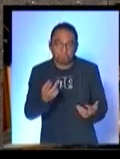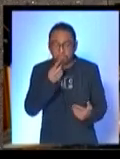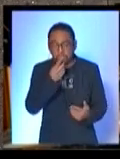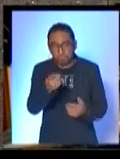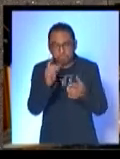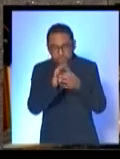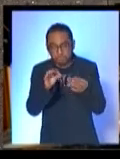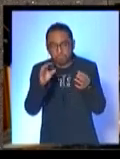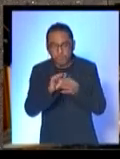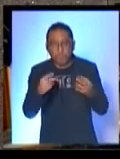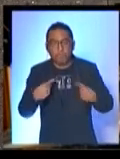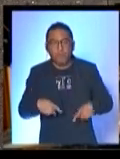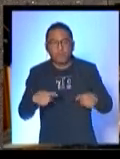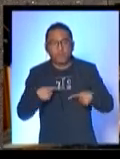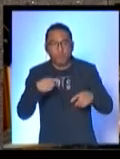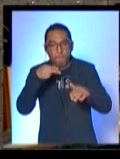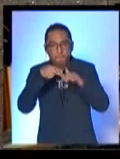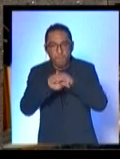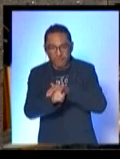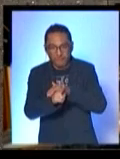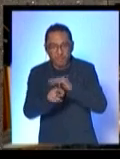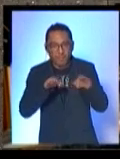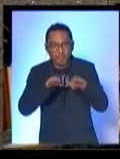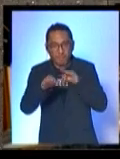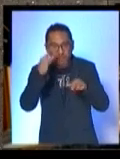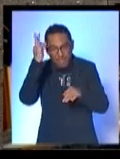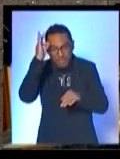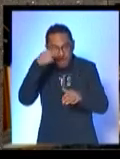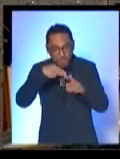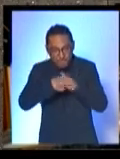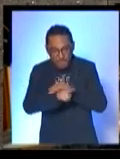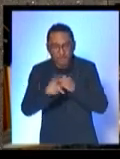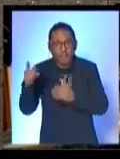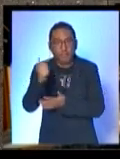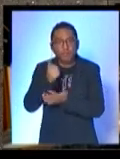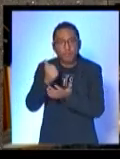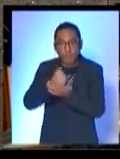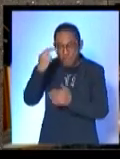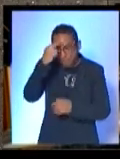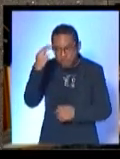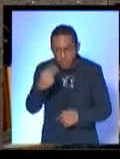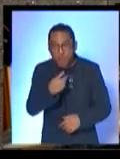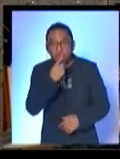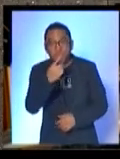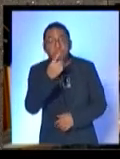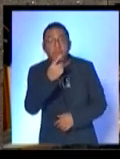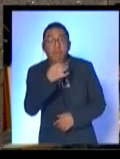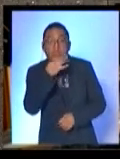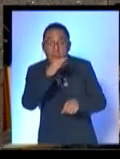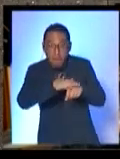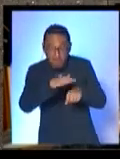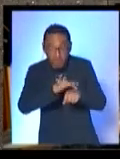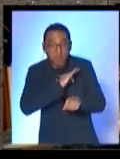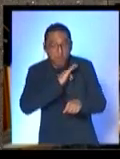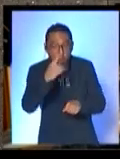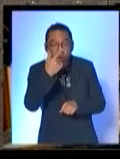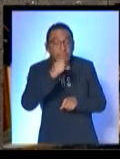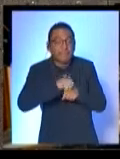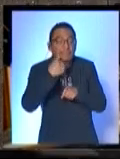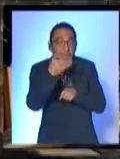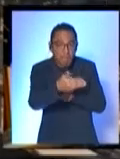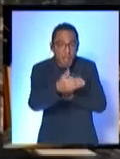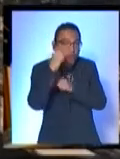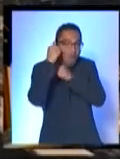comento que trabajadores del metro, de la línea del metro en la Ciudad de México, amenazan con irse a huelga la próxima semana por falta